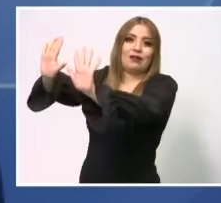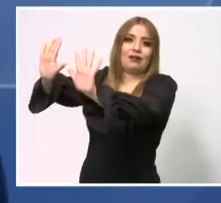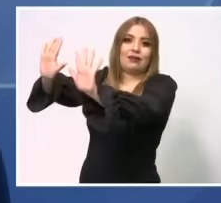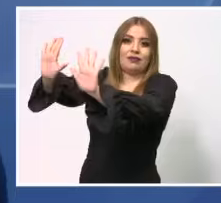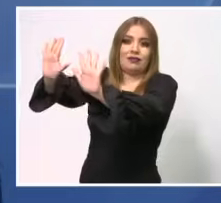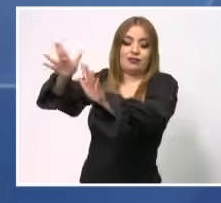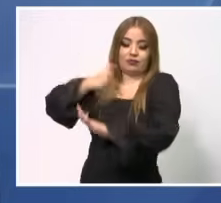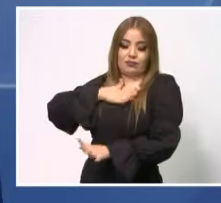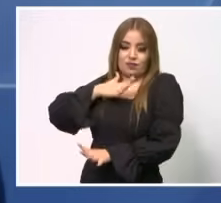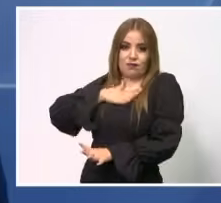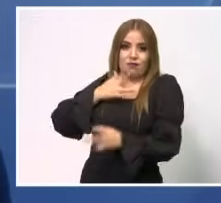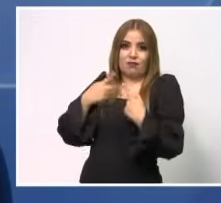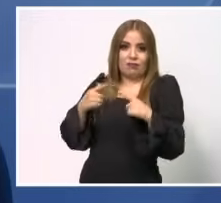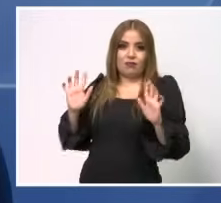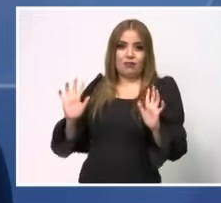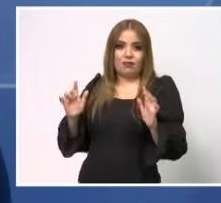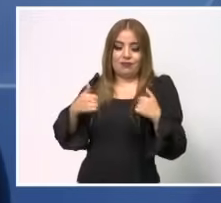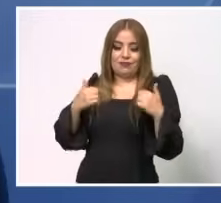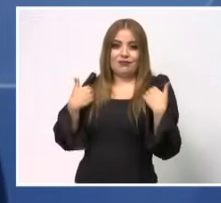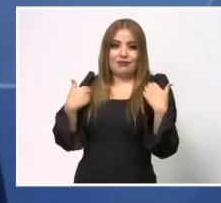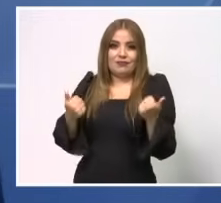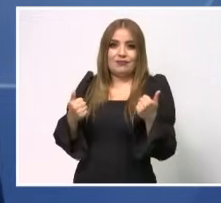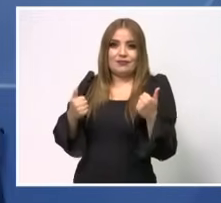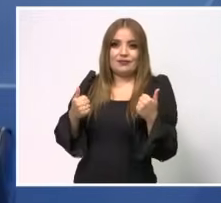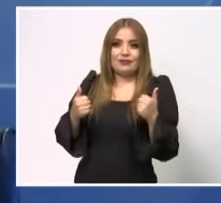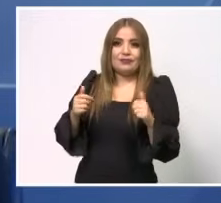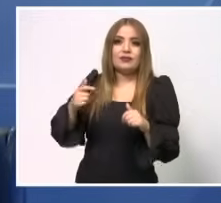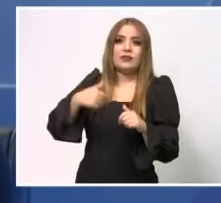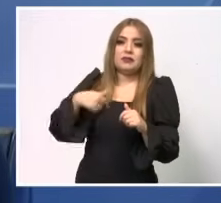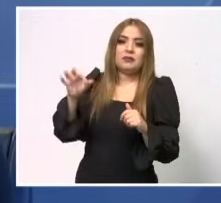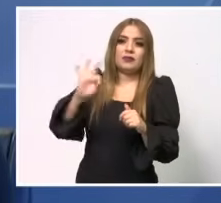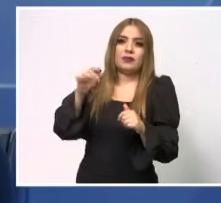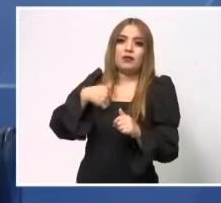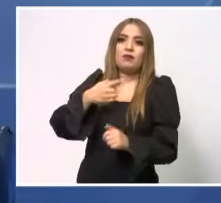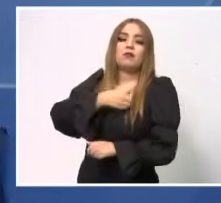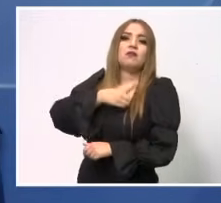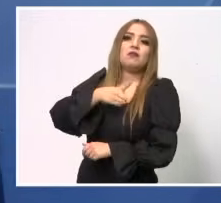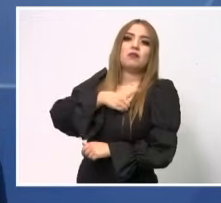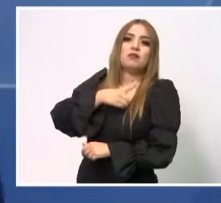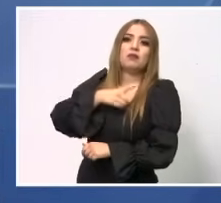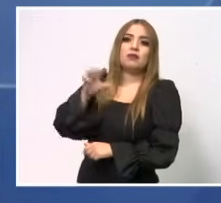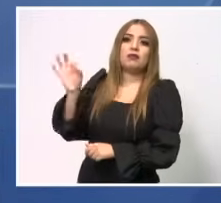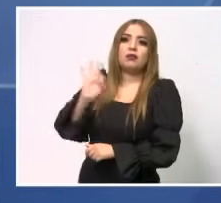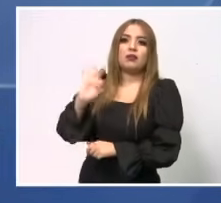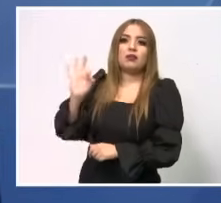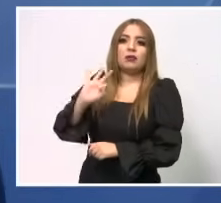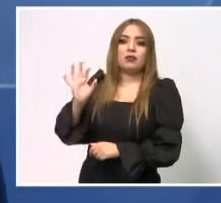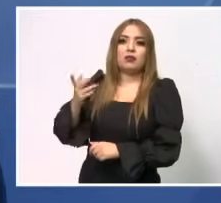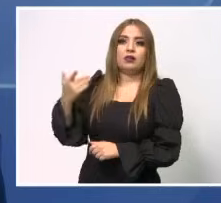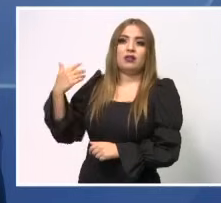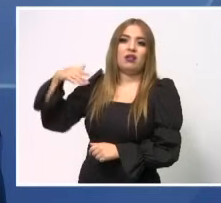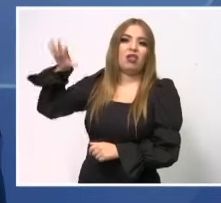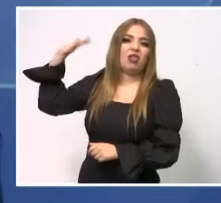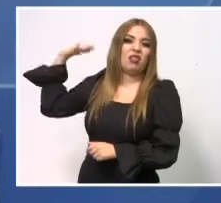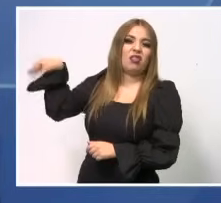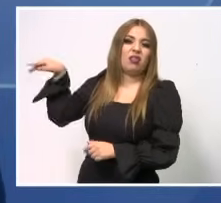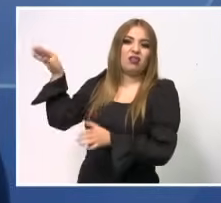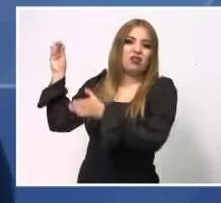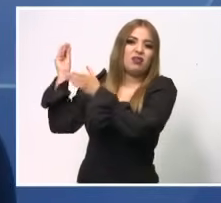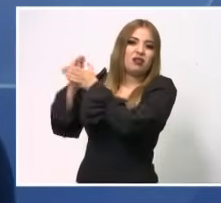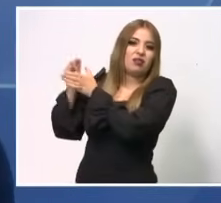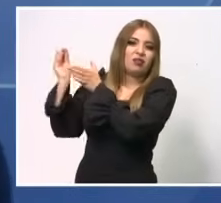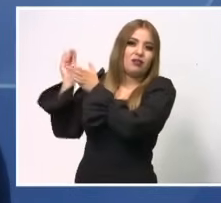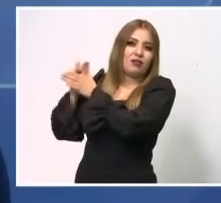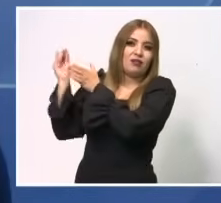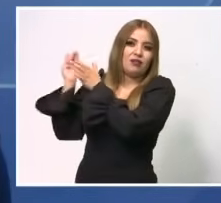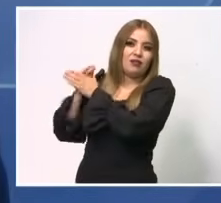otra cosa yo lo puedo entender No o sea probablemente si yo hubiera ido Solo a lo mejor lo ignoro el señor viéndole